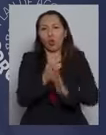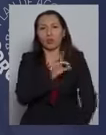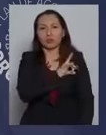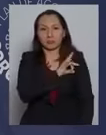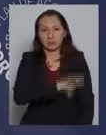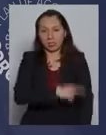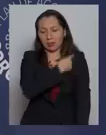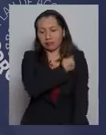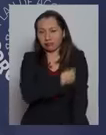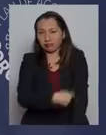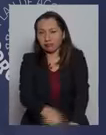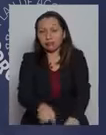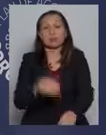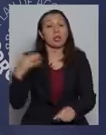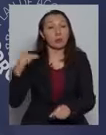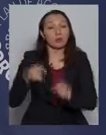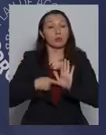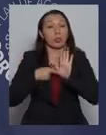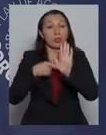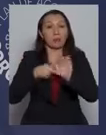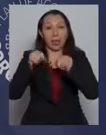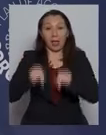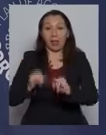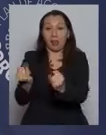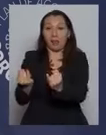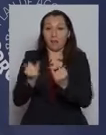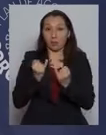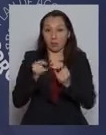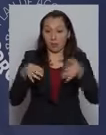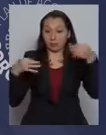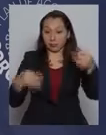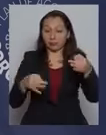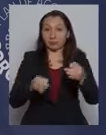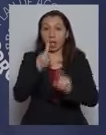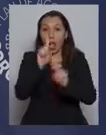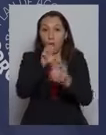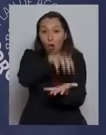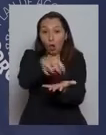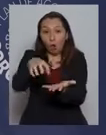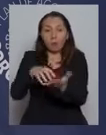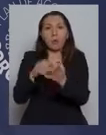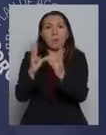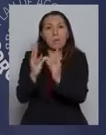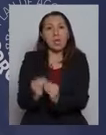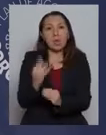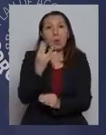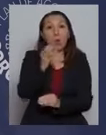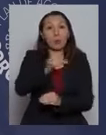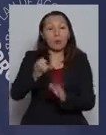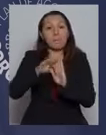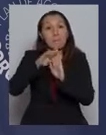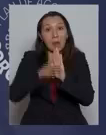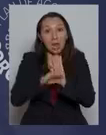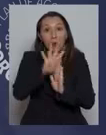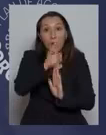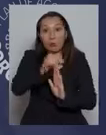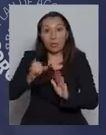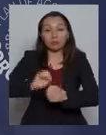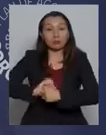país. Es importante destacar que en este informe aquellas comunas que presentan menos de 4 personas